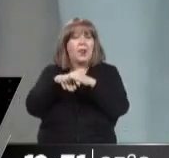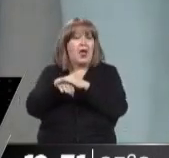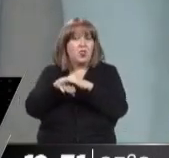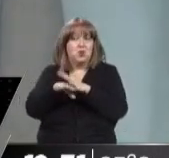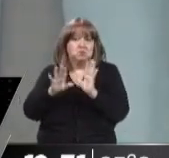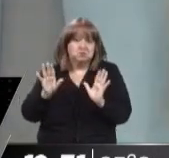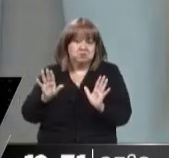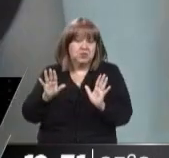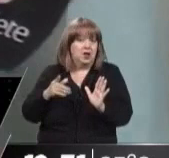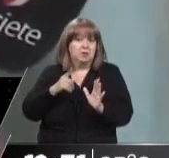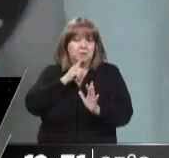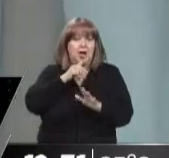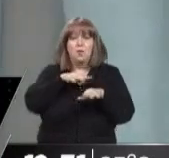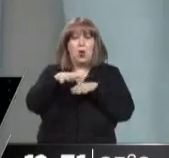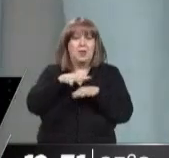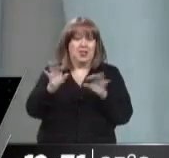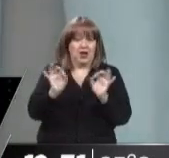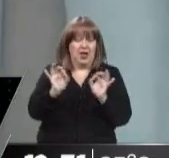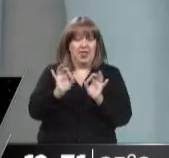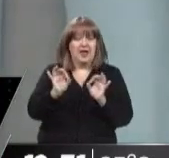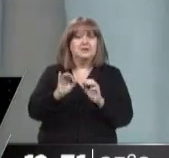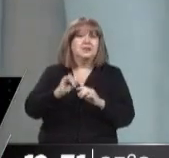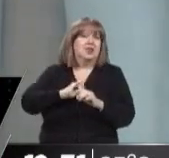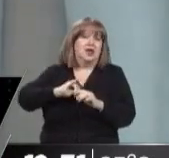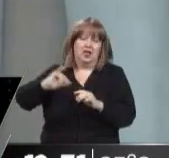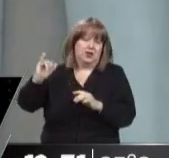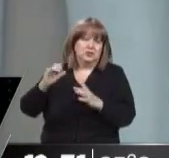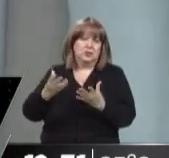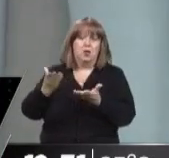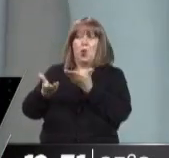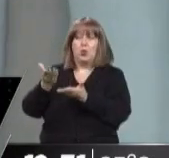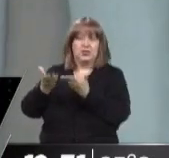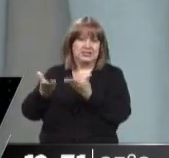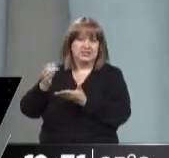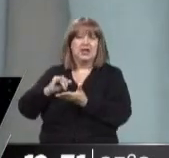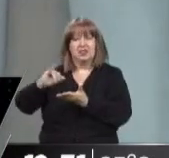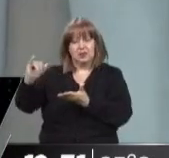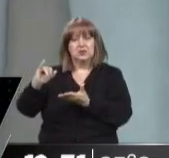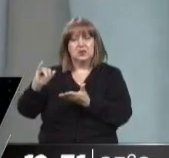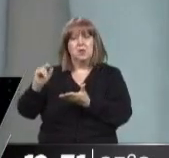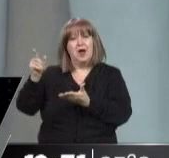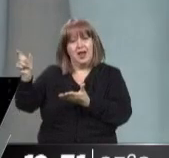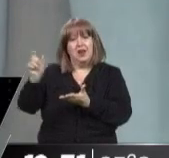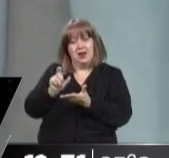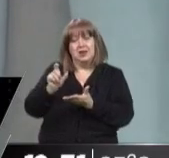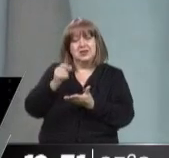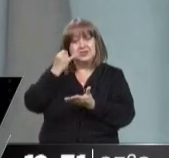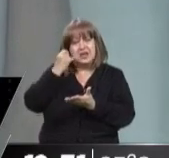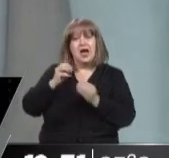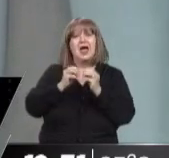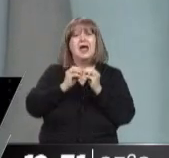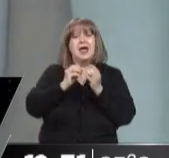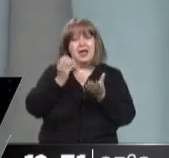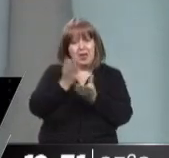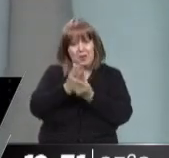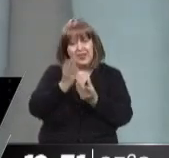organismos administrativos el único claro la justicia que es la única que ha dado al menos por el momento se ha iniciado